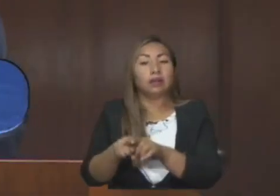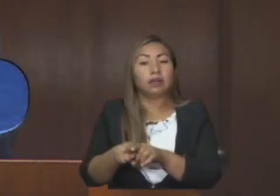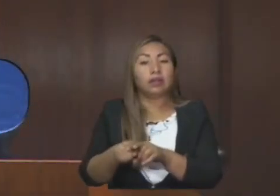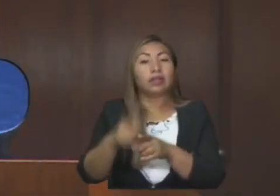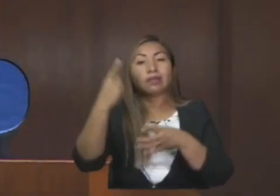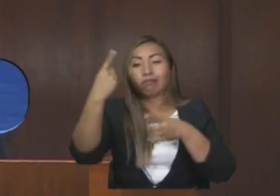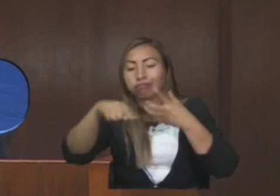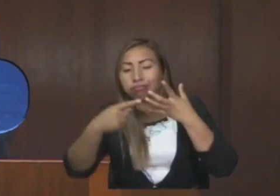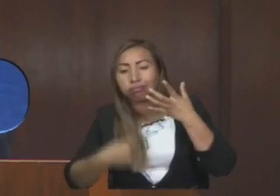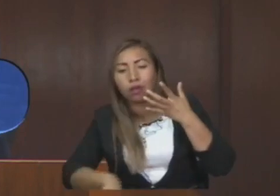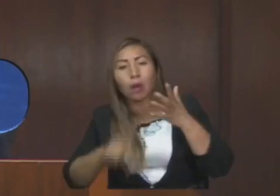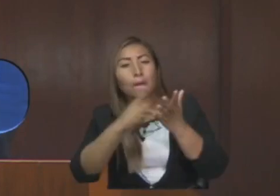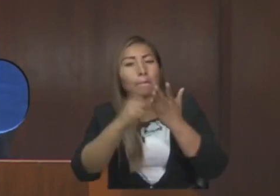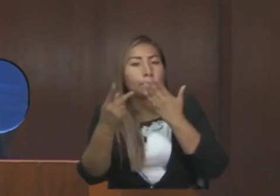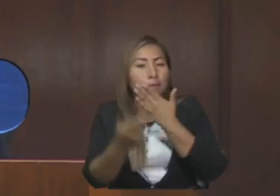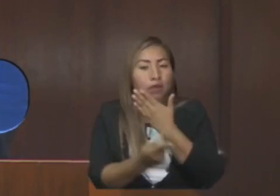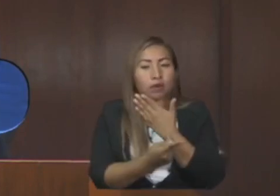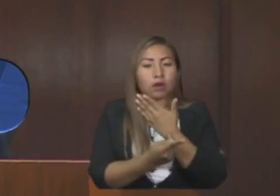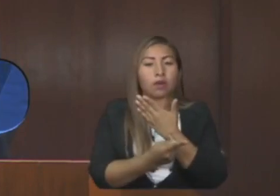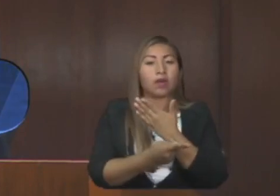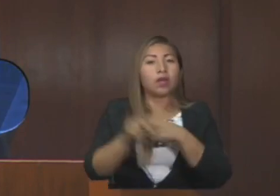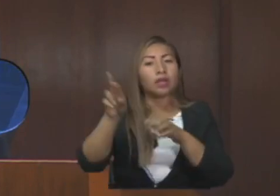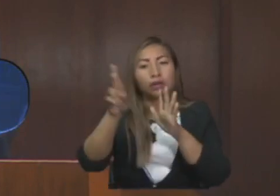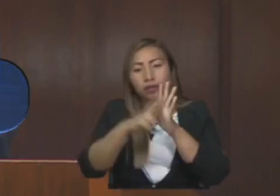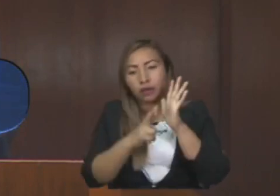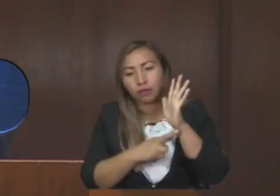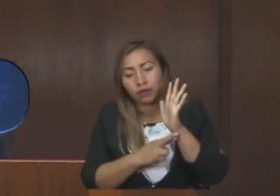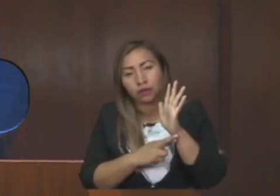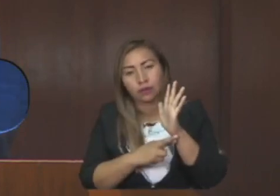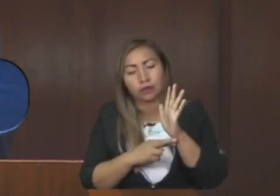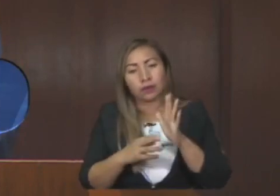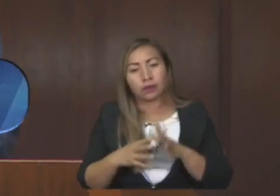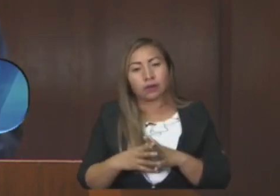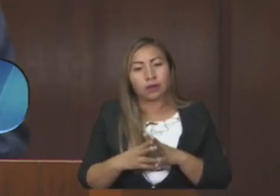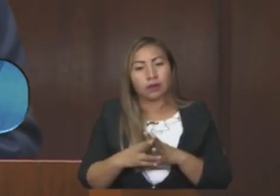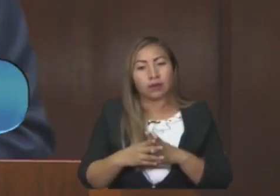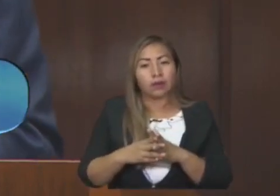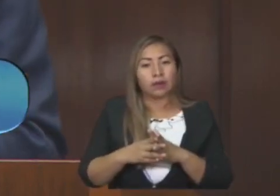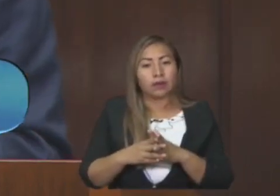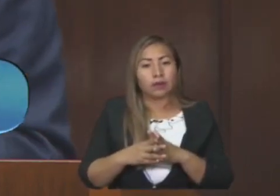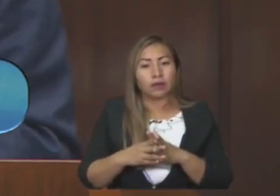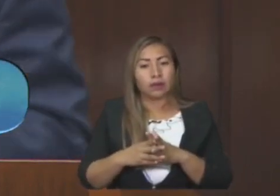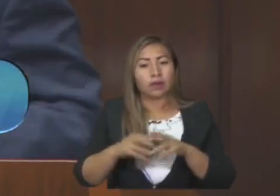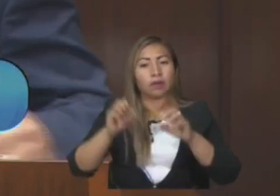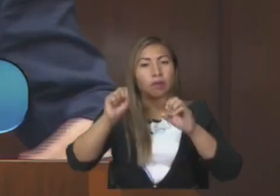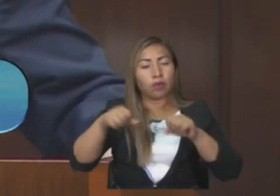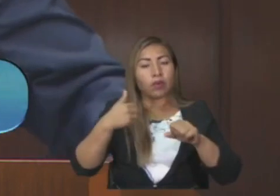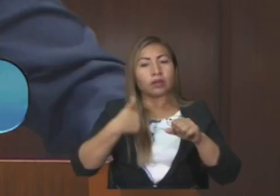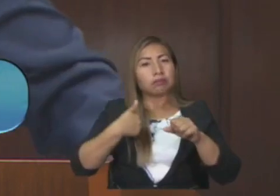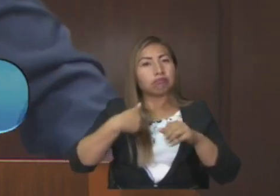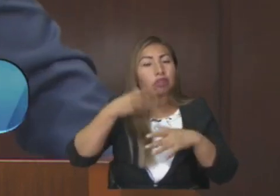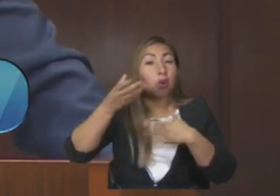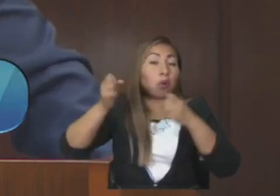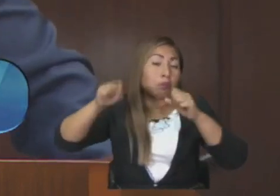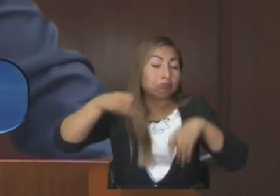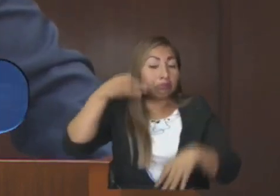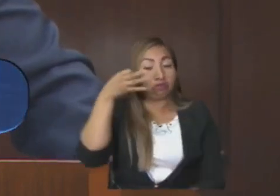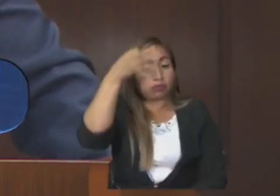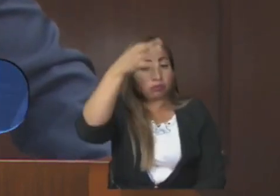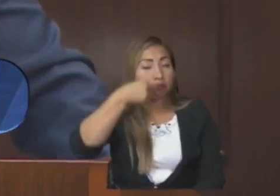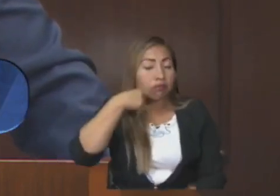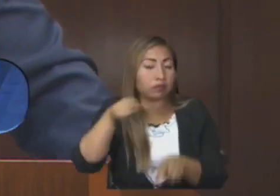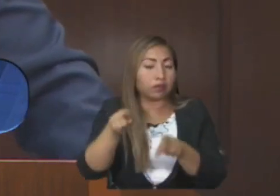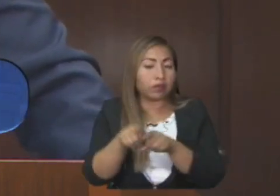planes, programas, normas y reglamentos que tengan o puedan tener un